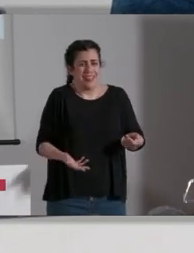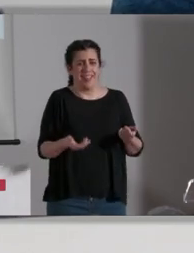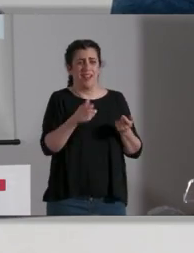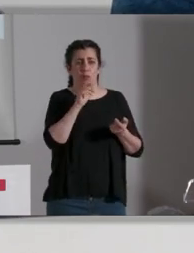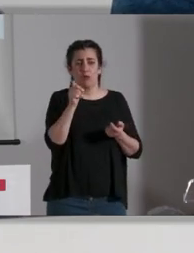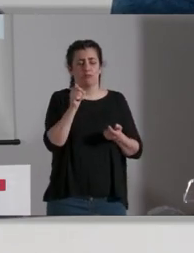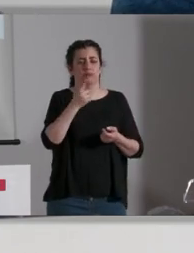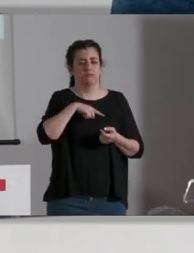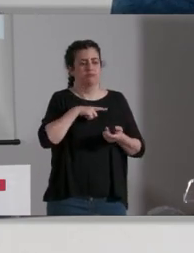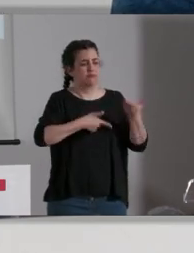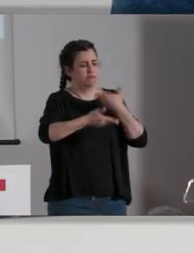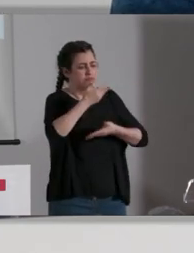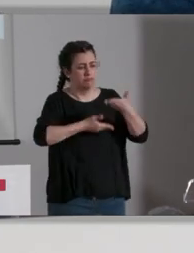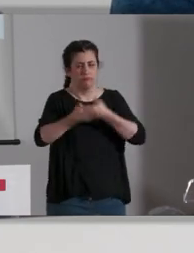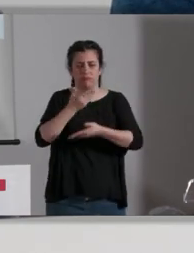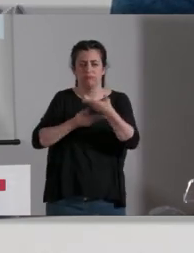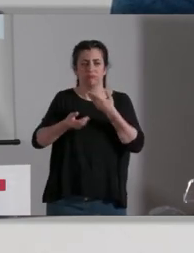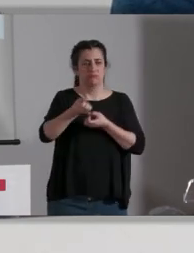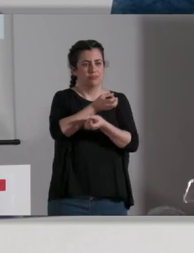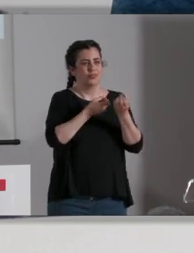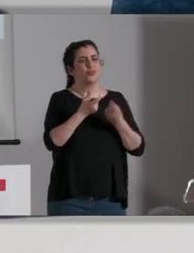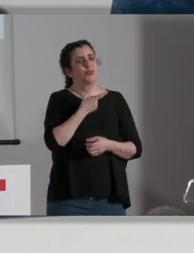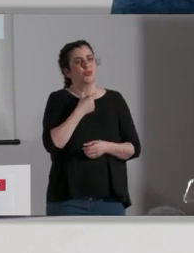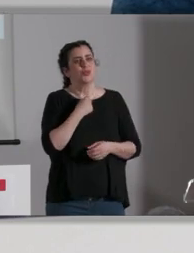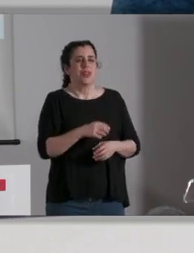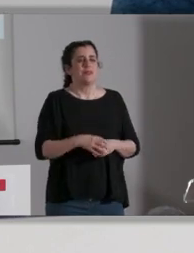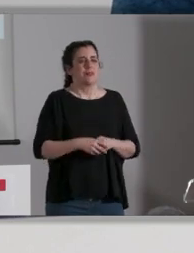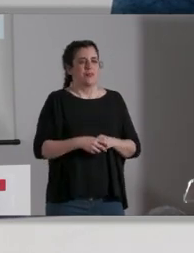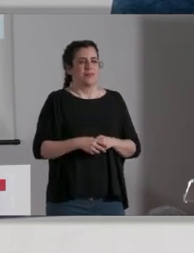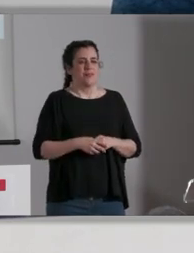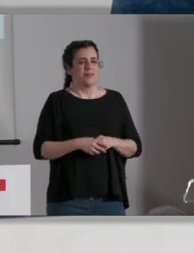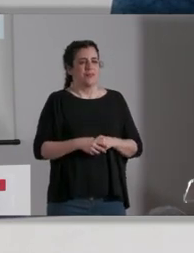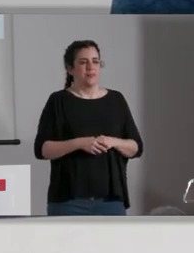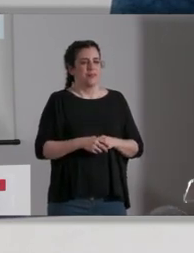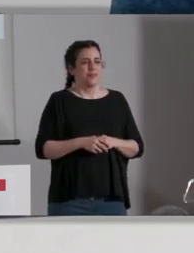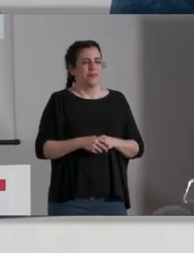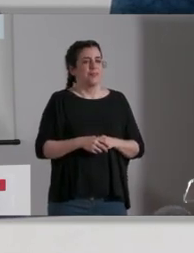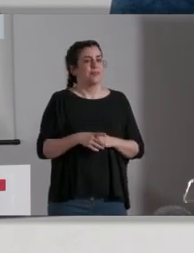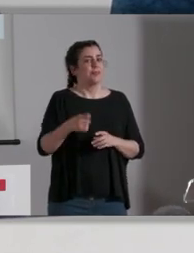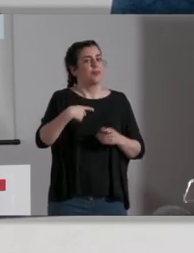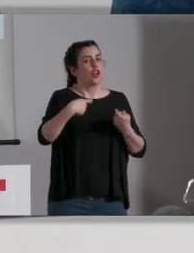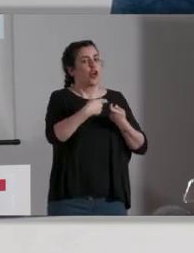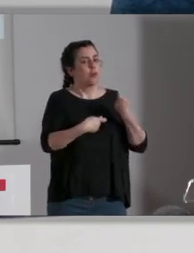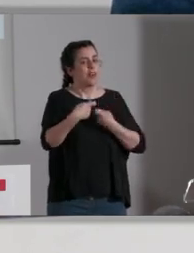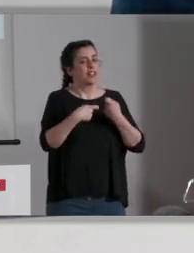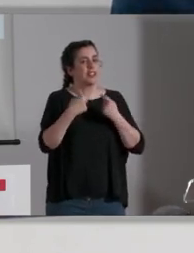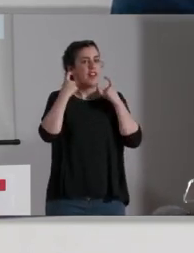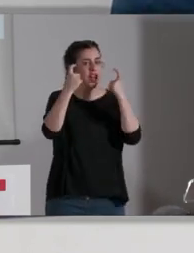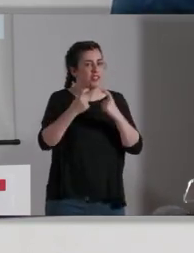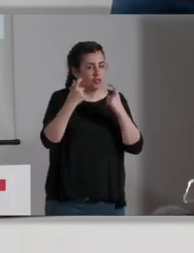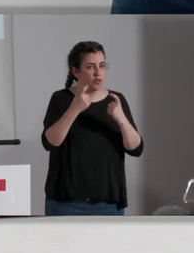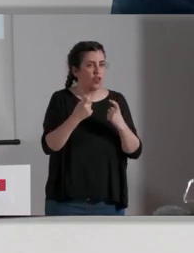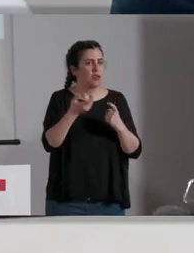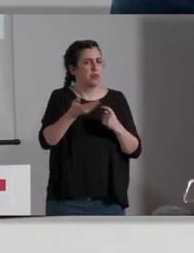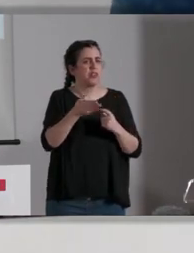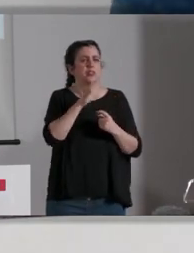intercambiamos, aprendemos uno de otros, nos gusta. Un esfuerzo importante de la cooperativa son las relaciones con la